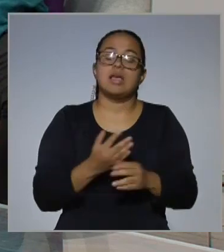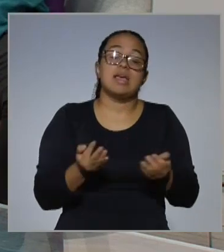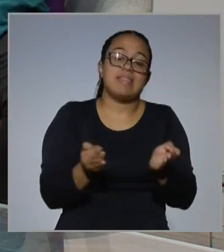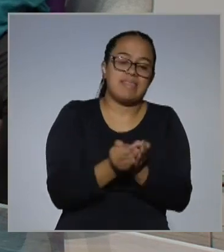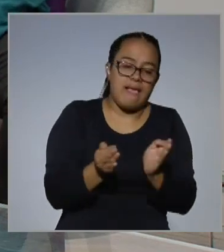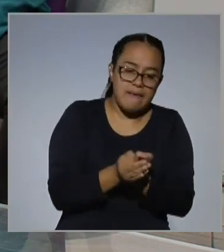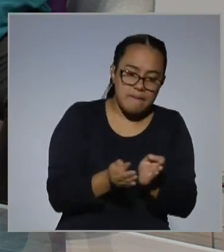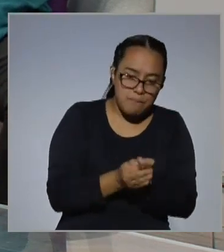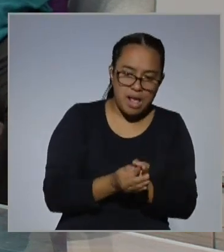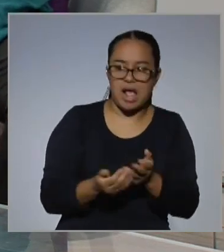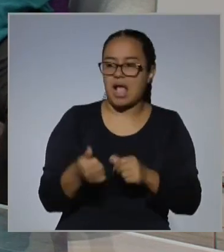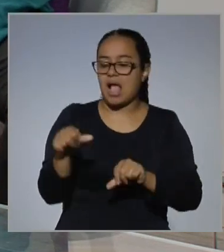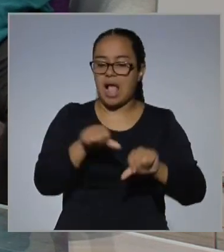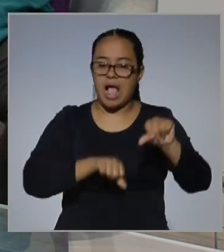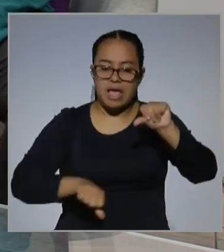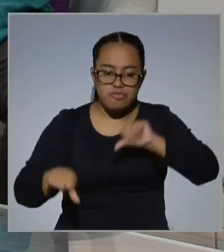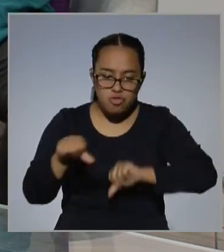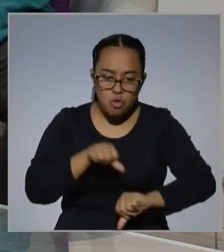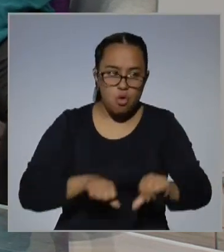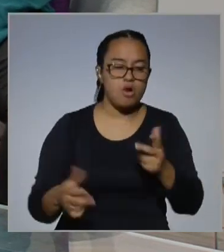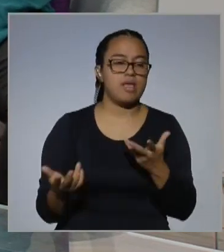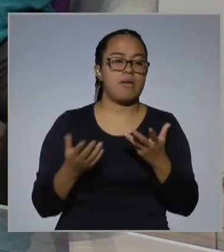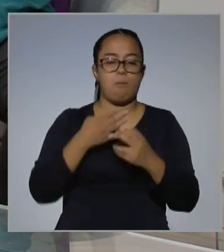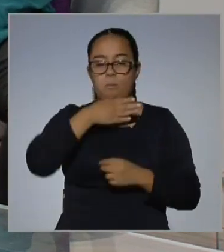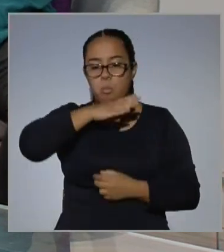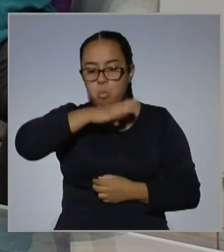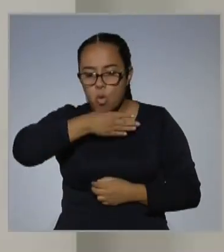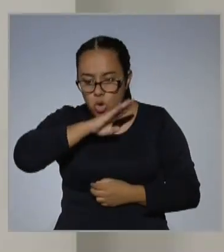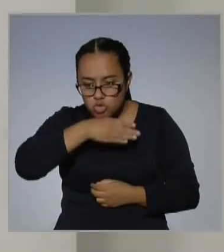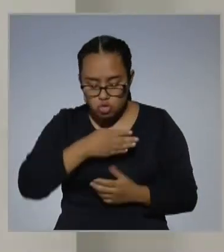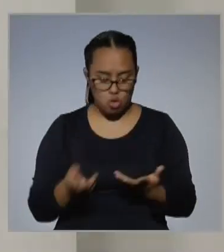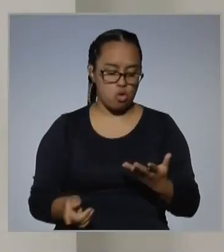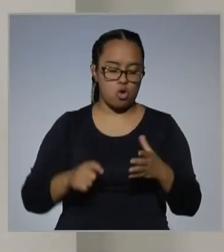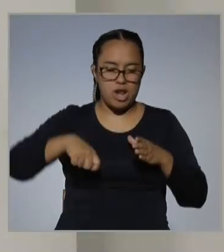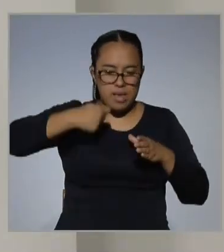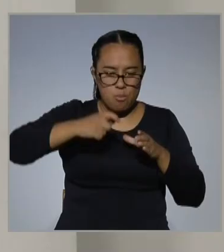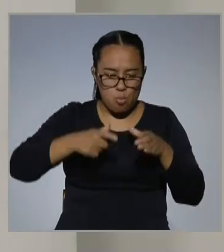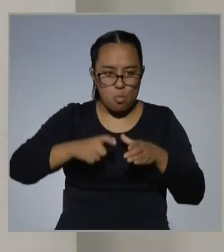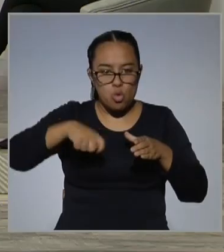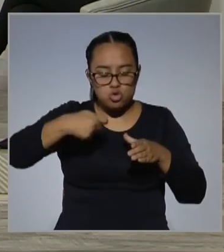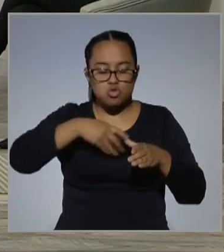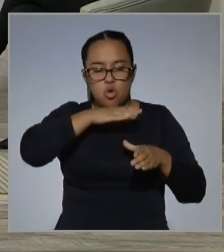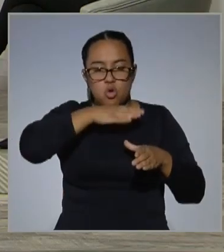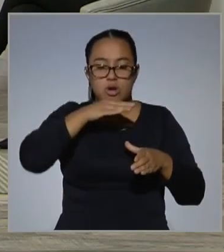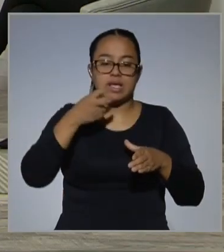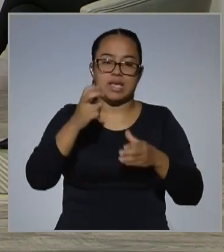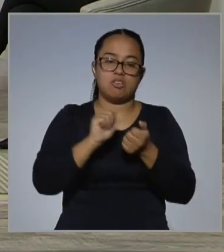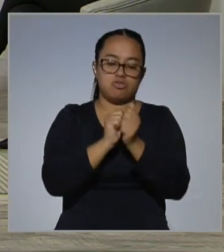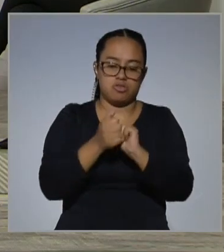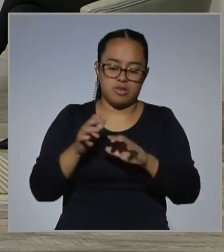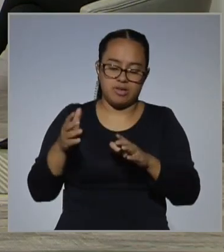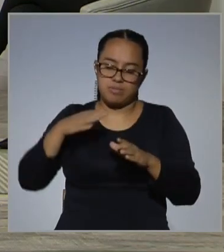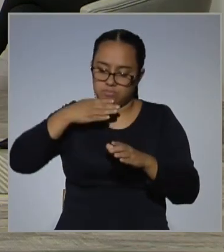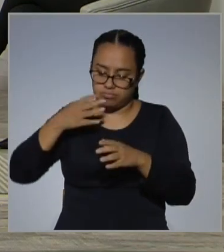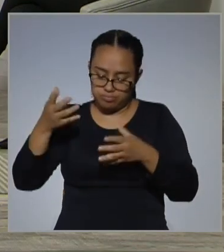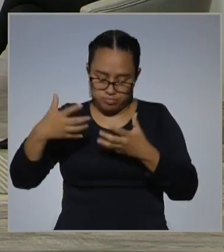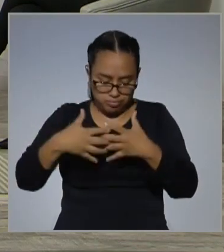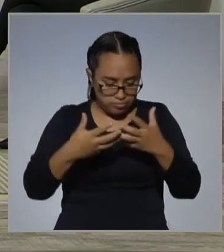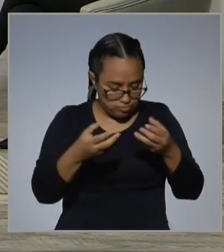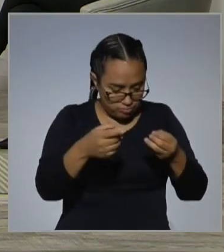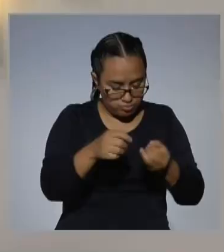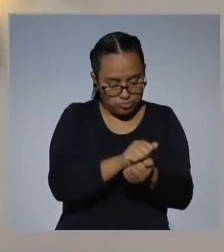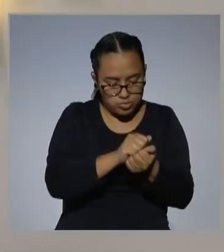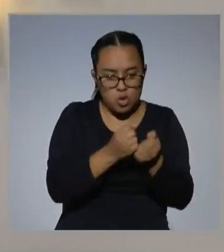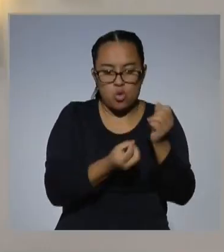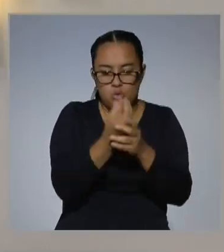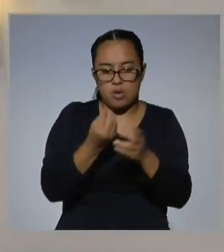Tamales, atole, pozole, todo lo transformado, porque ellos son nuestros transformados, ¿no? Entonces,